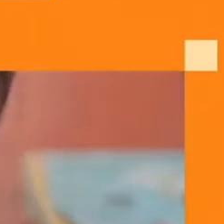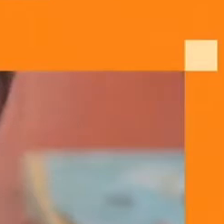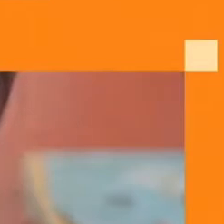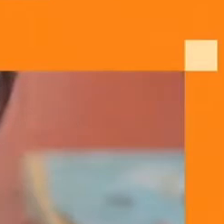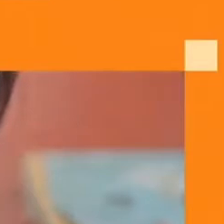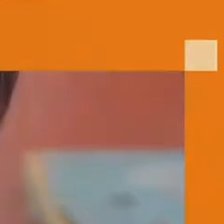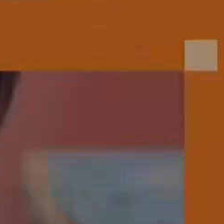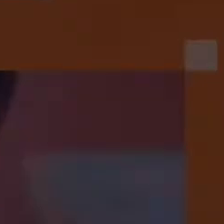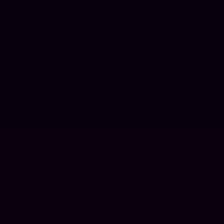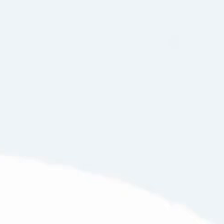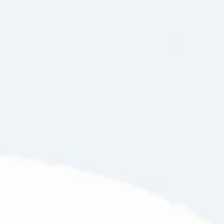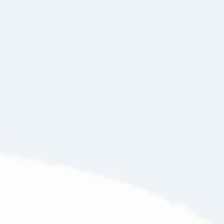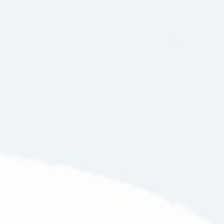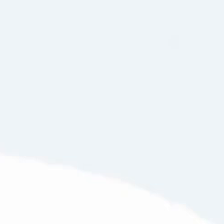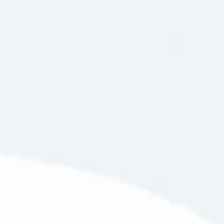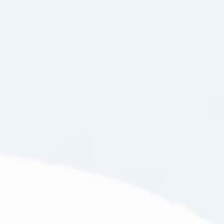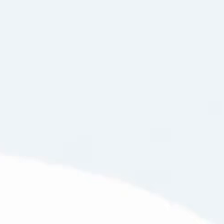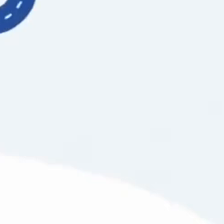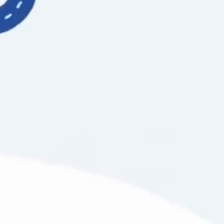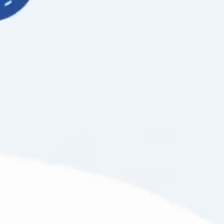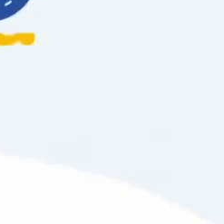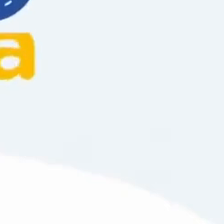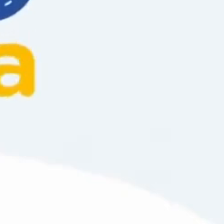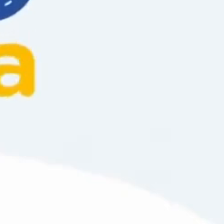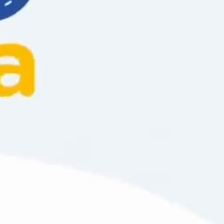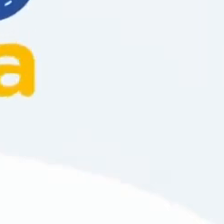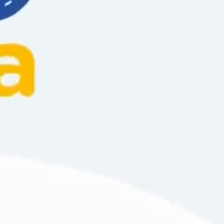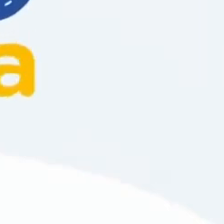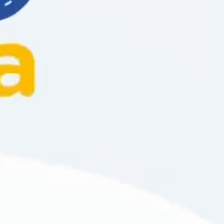secundaria.